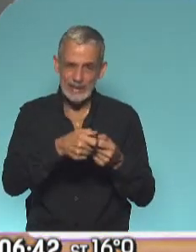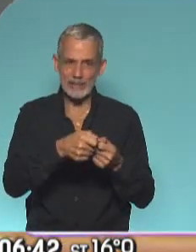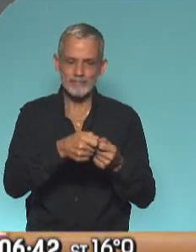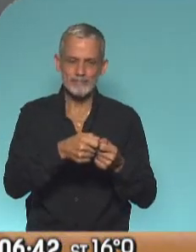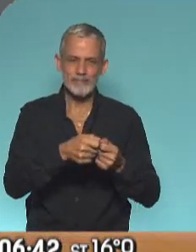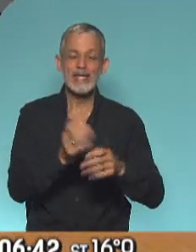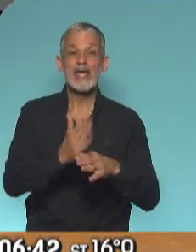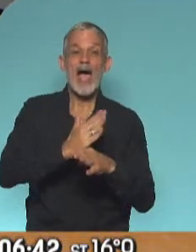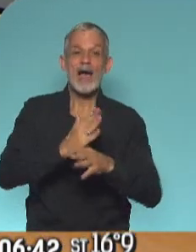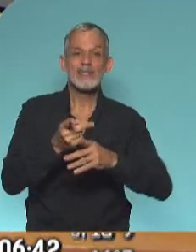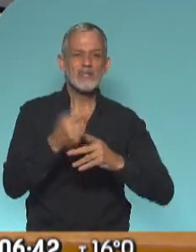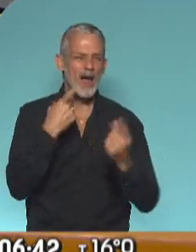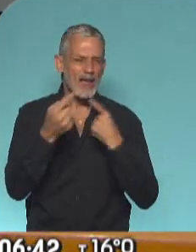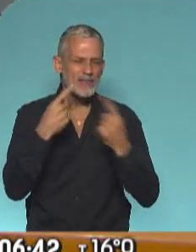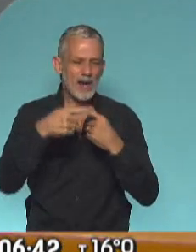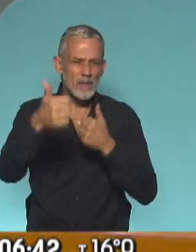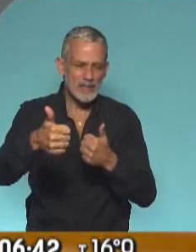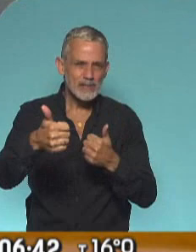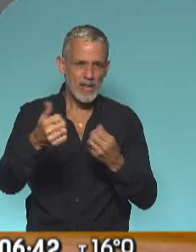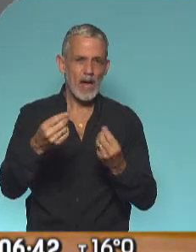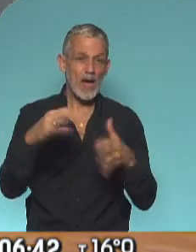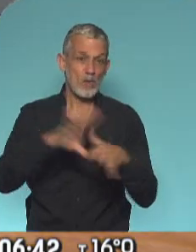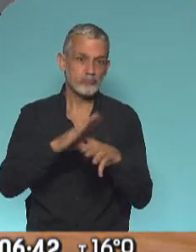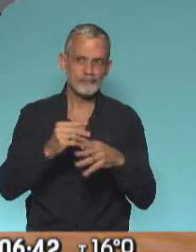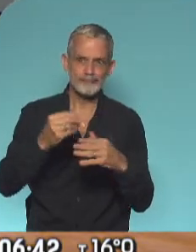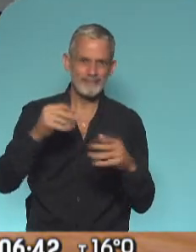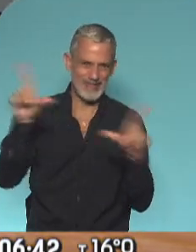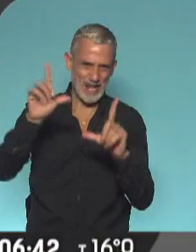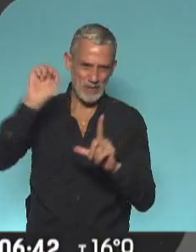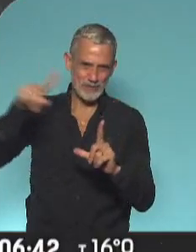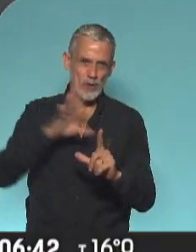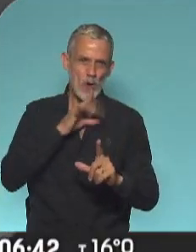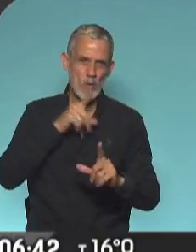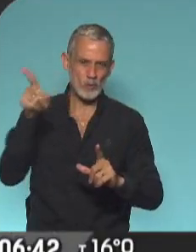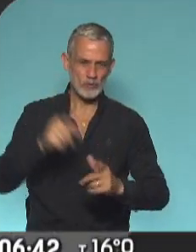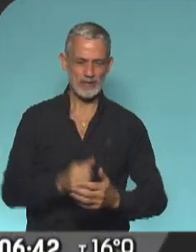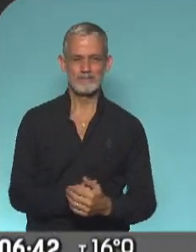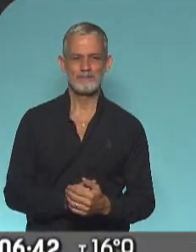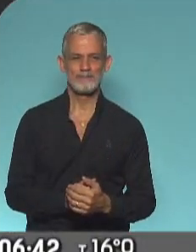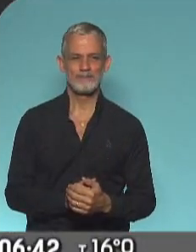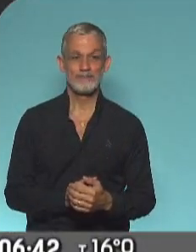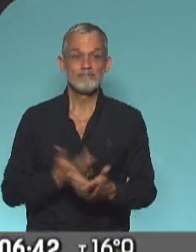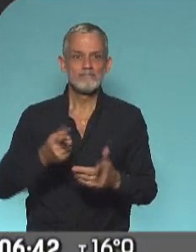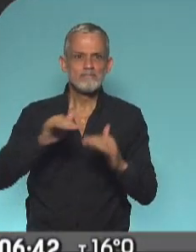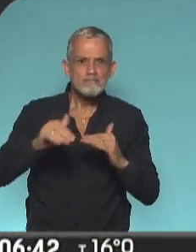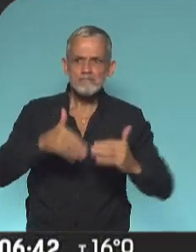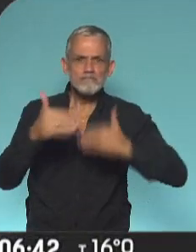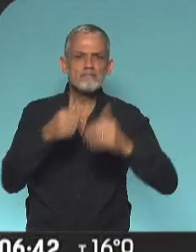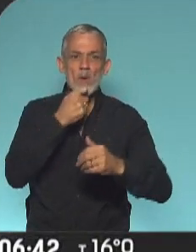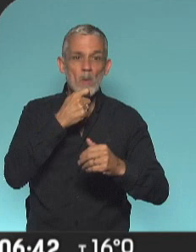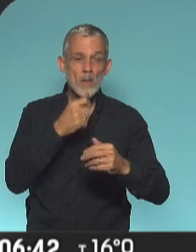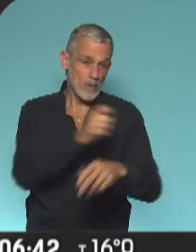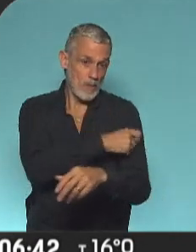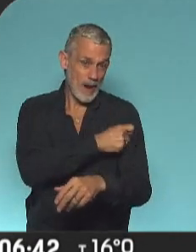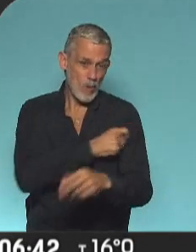y antes en una entrevista que hizo con un medio ruso. El nivel de desarrollo de la vacuna es muy avanzado.